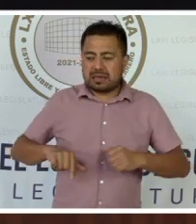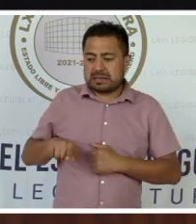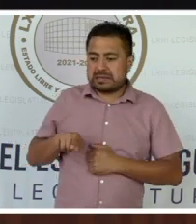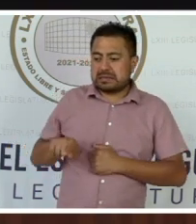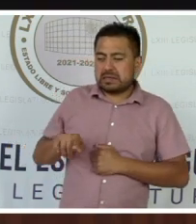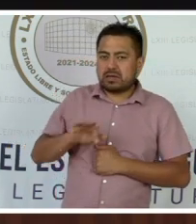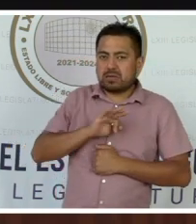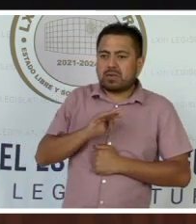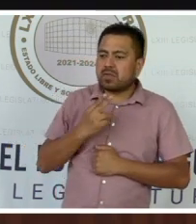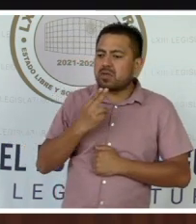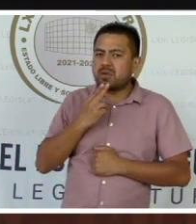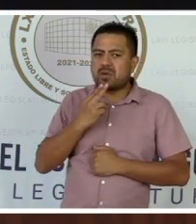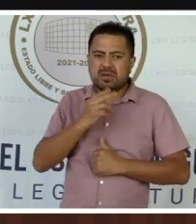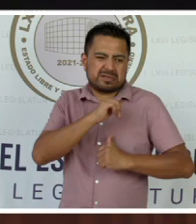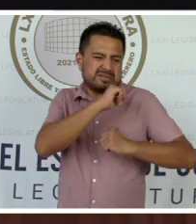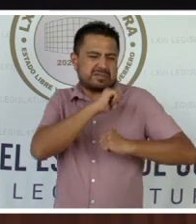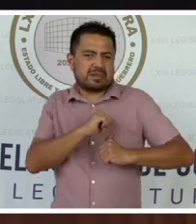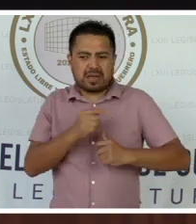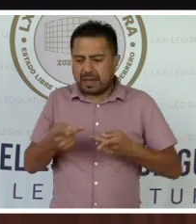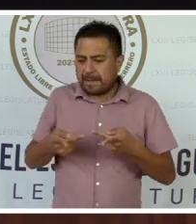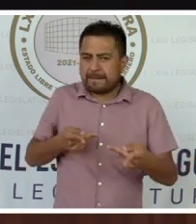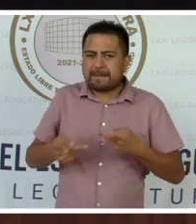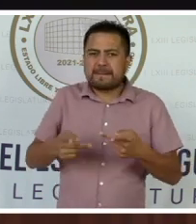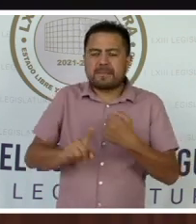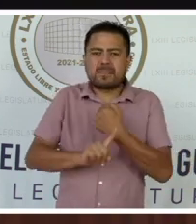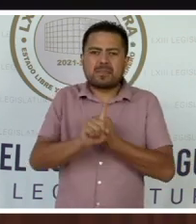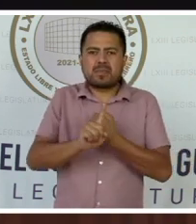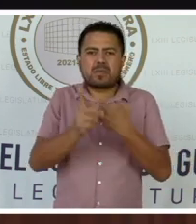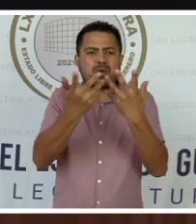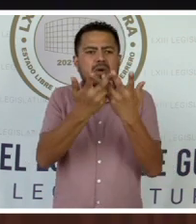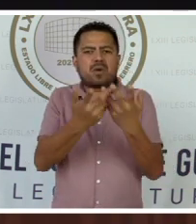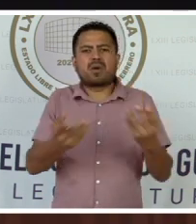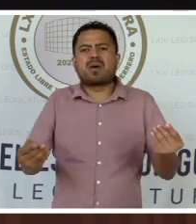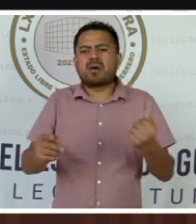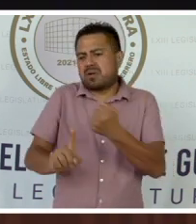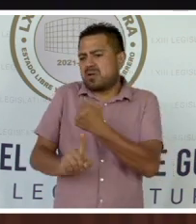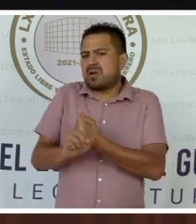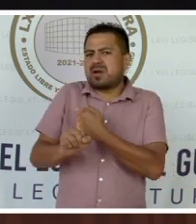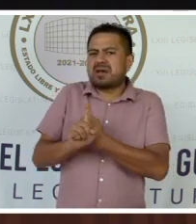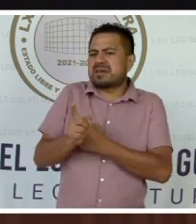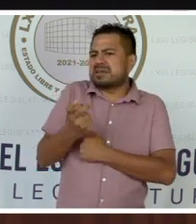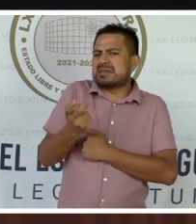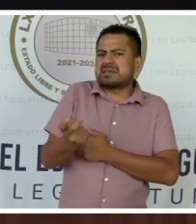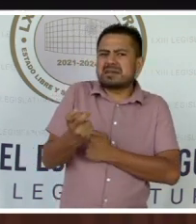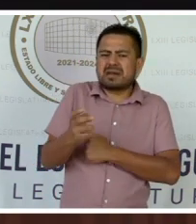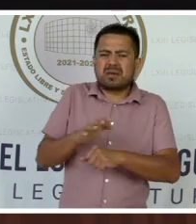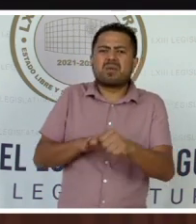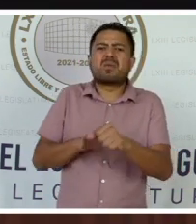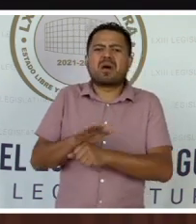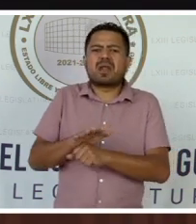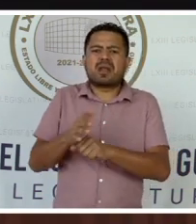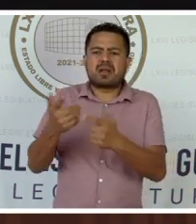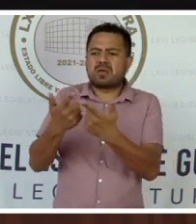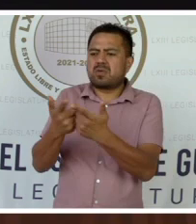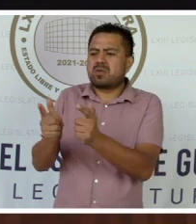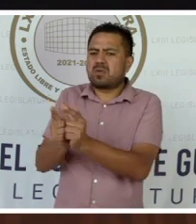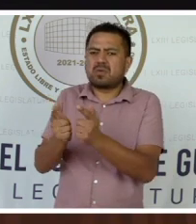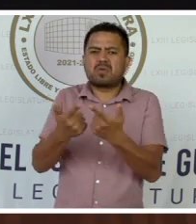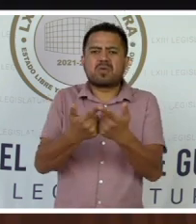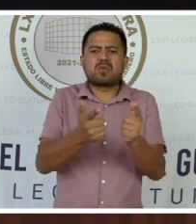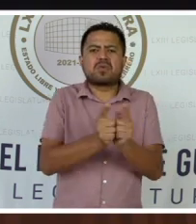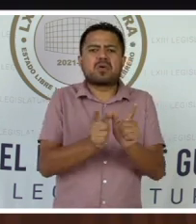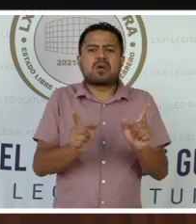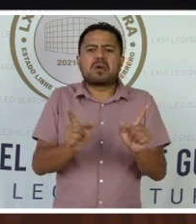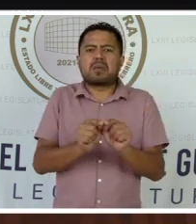como base para preparar soluciones a problemas que importan a ciertos sectores de la sociedad